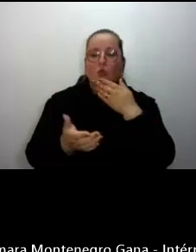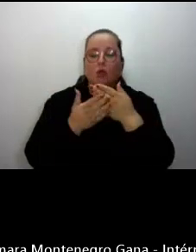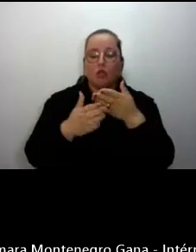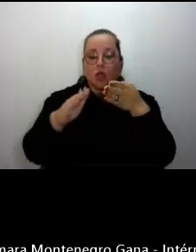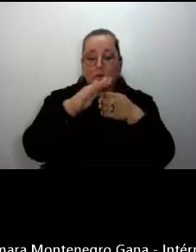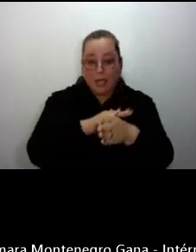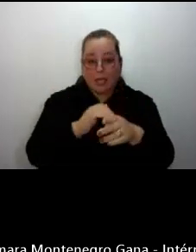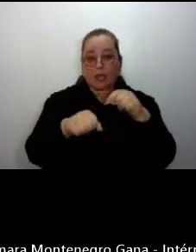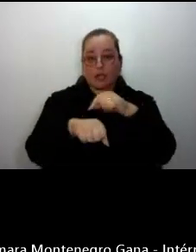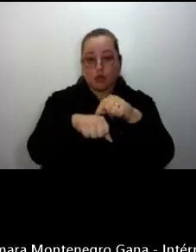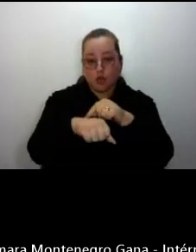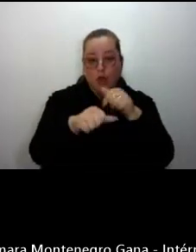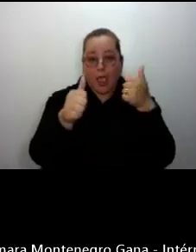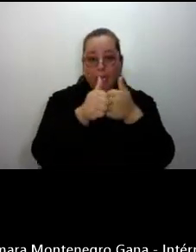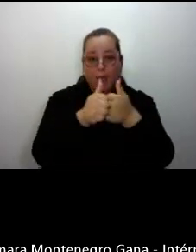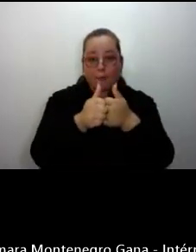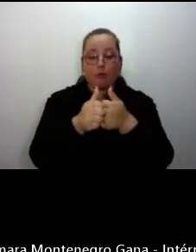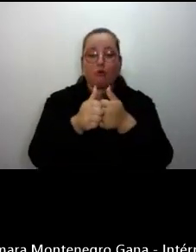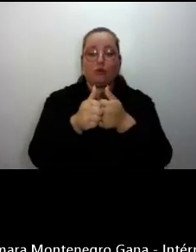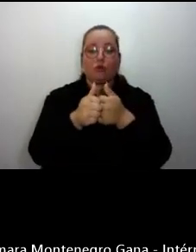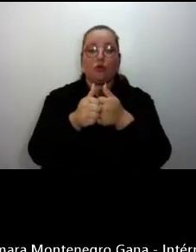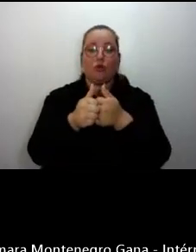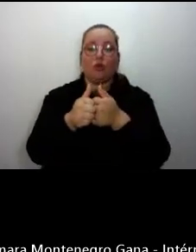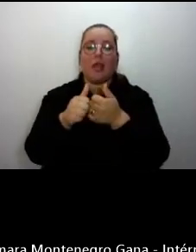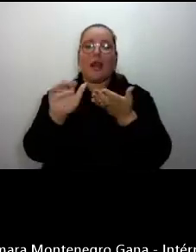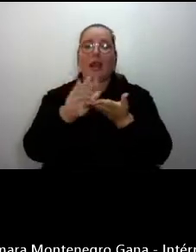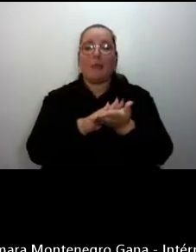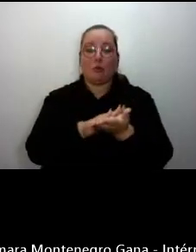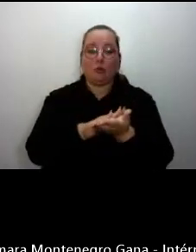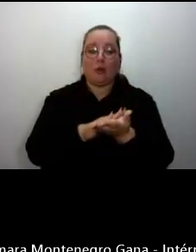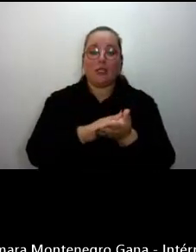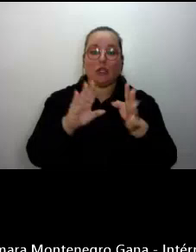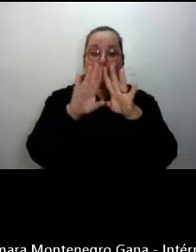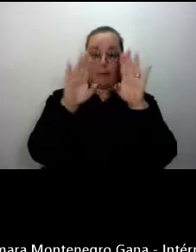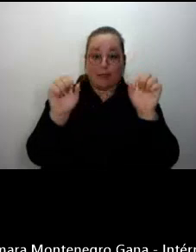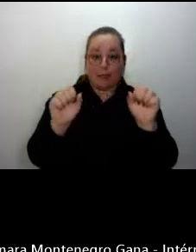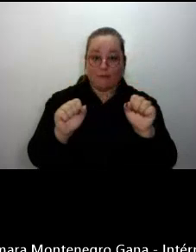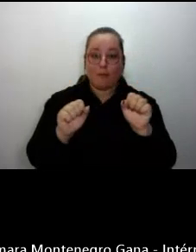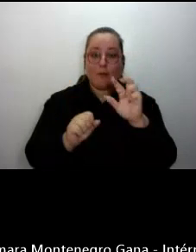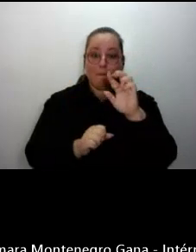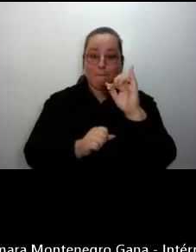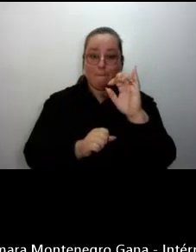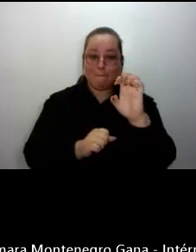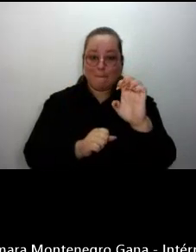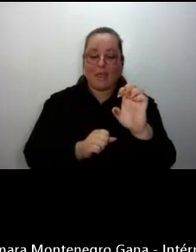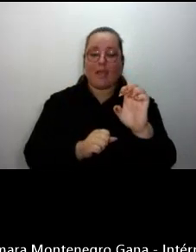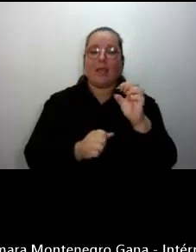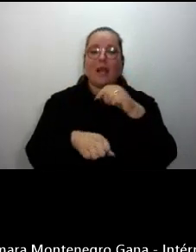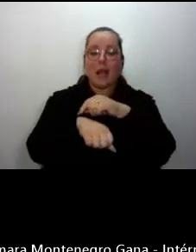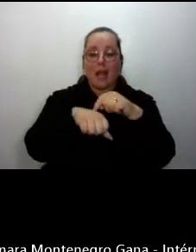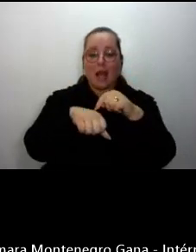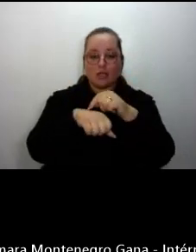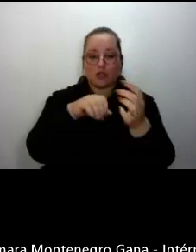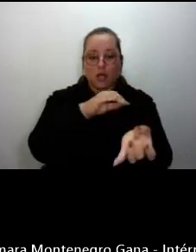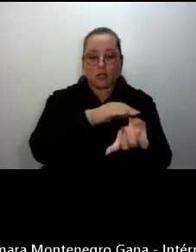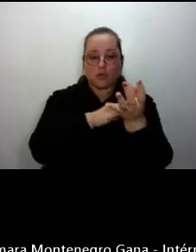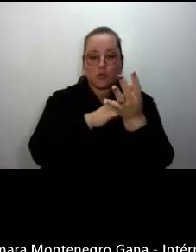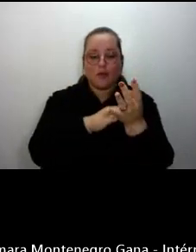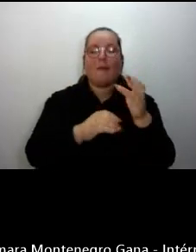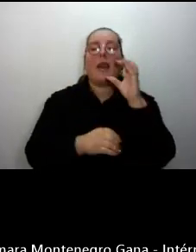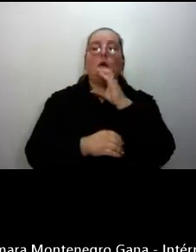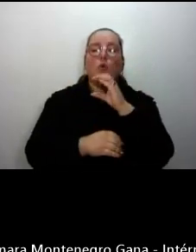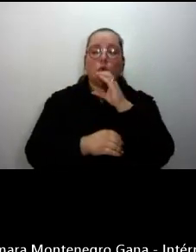las horas de apoyo en la postulación, ¿cierto?, de la plataforma PIE, las horas que se cargan son para el